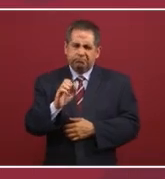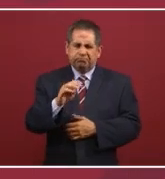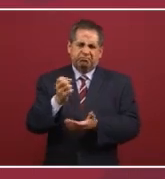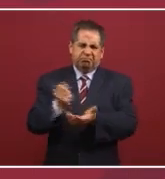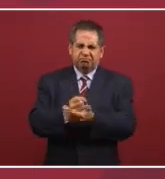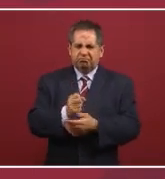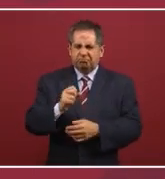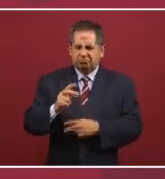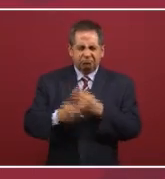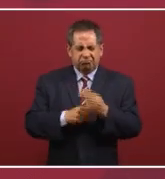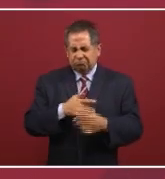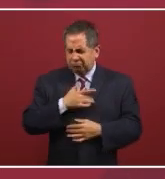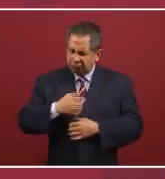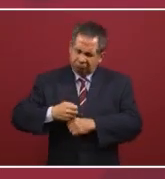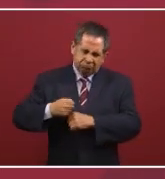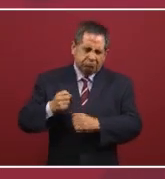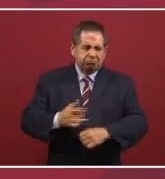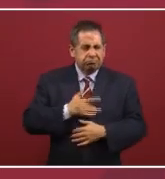Puedo hasta